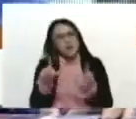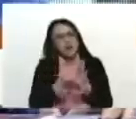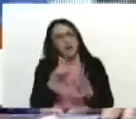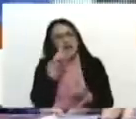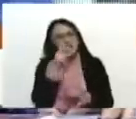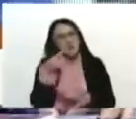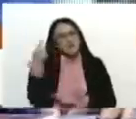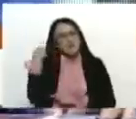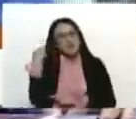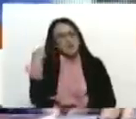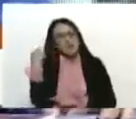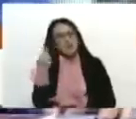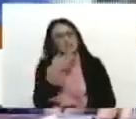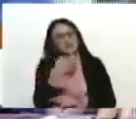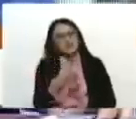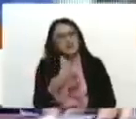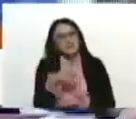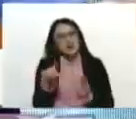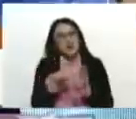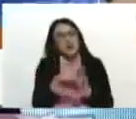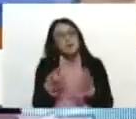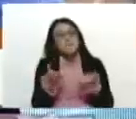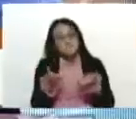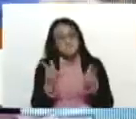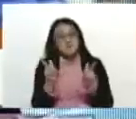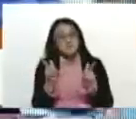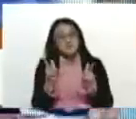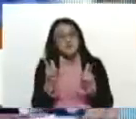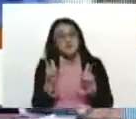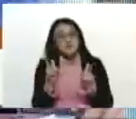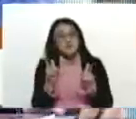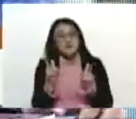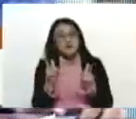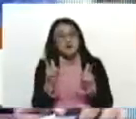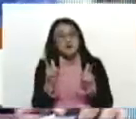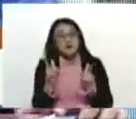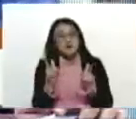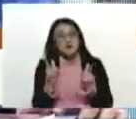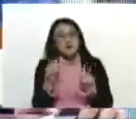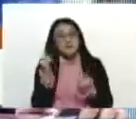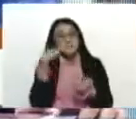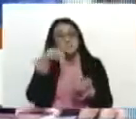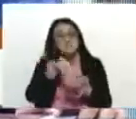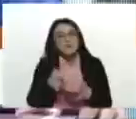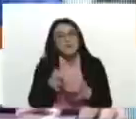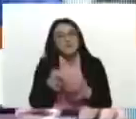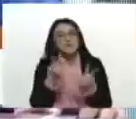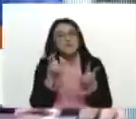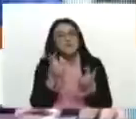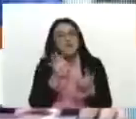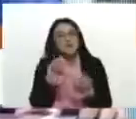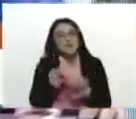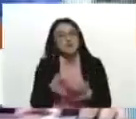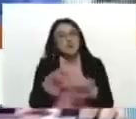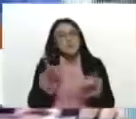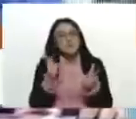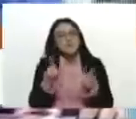creo es una ley que permitía meterse en los asuntos internos de Venezuela